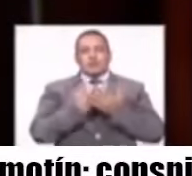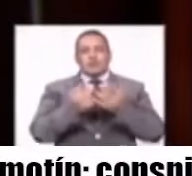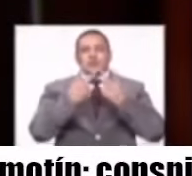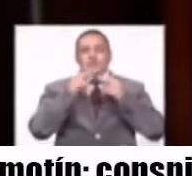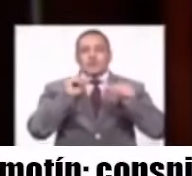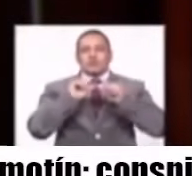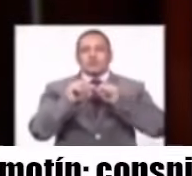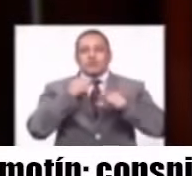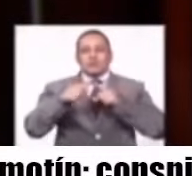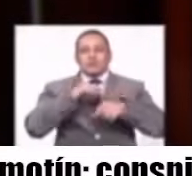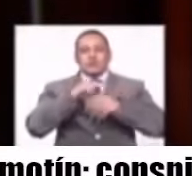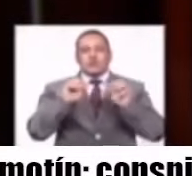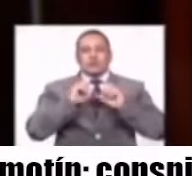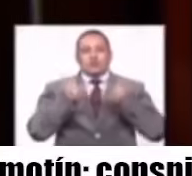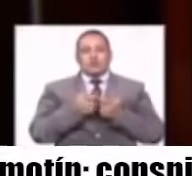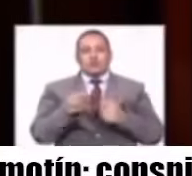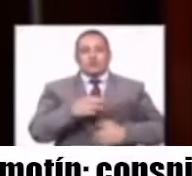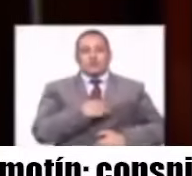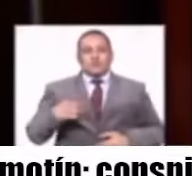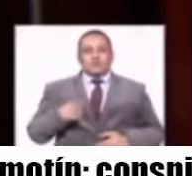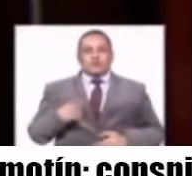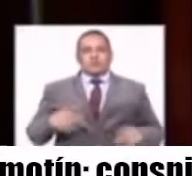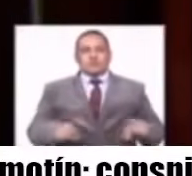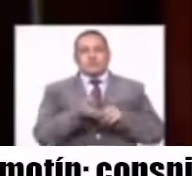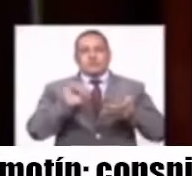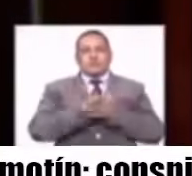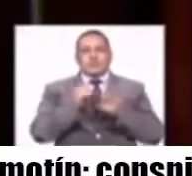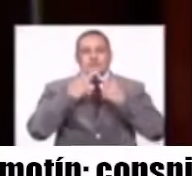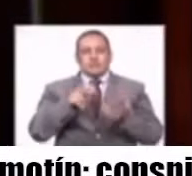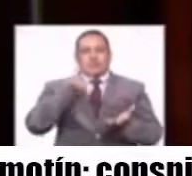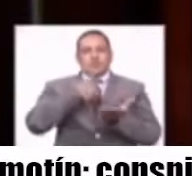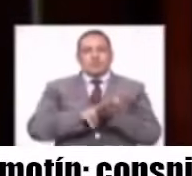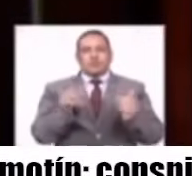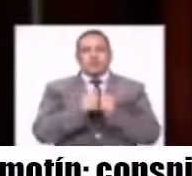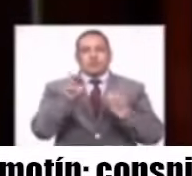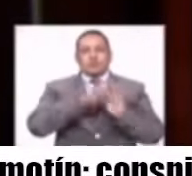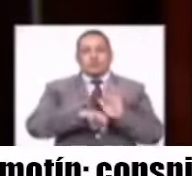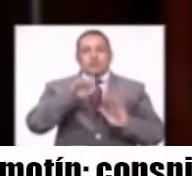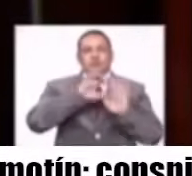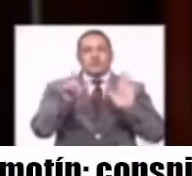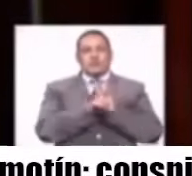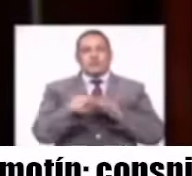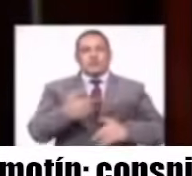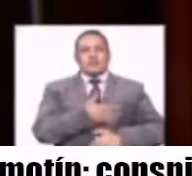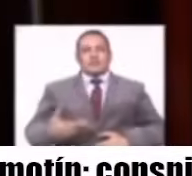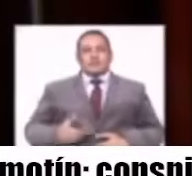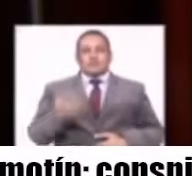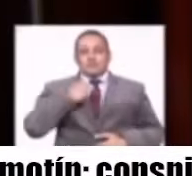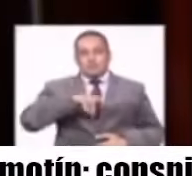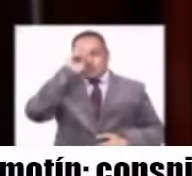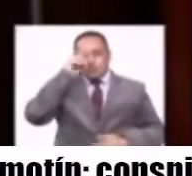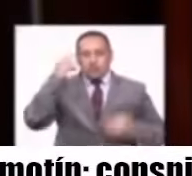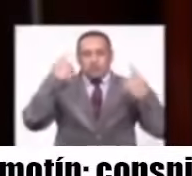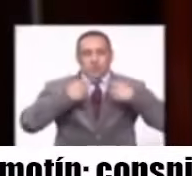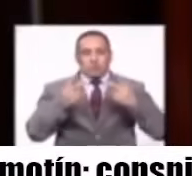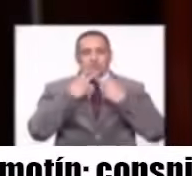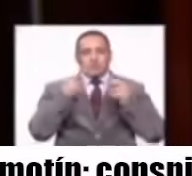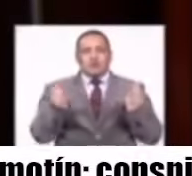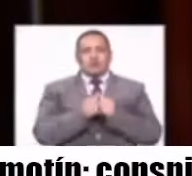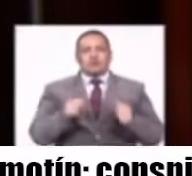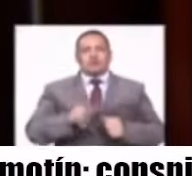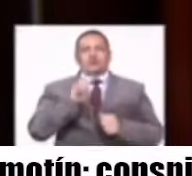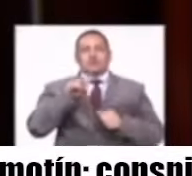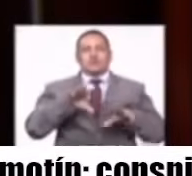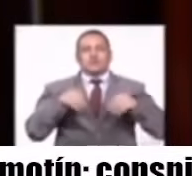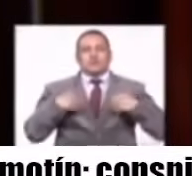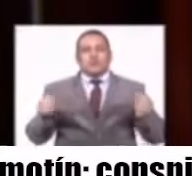de las atribuciones del Consejo de Ministros. Aprobar los proyectos de ley que el presidente de la República somete al Congreso. 2.